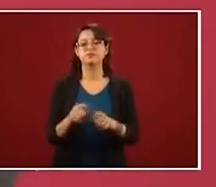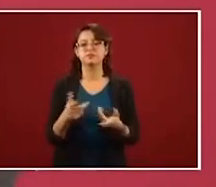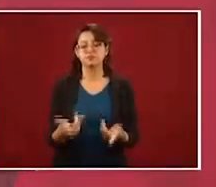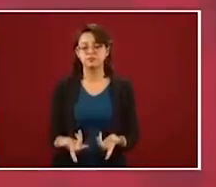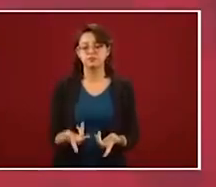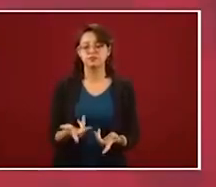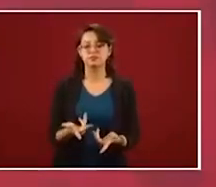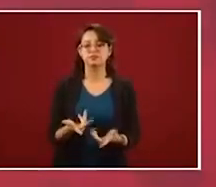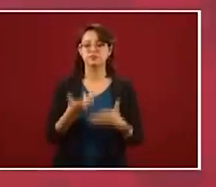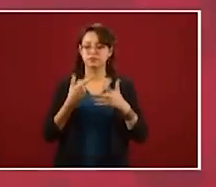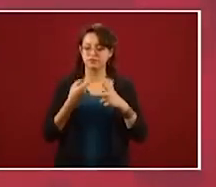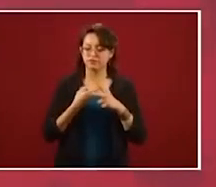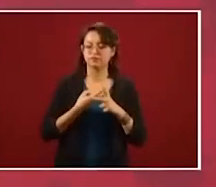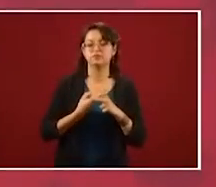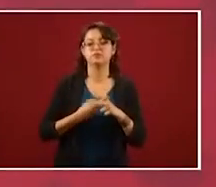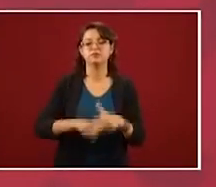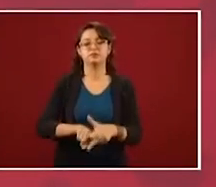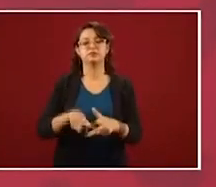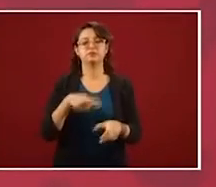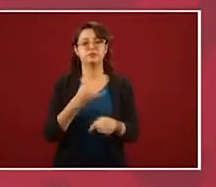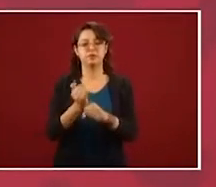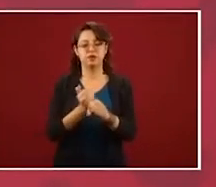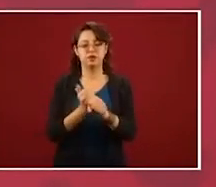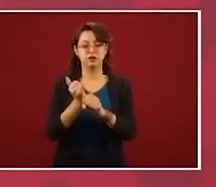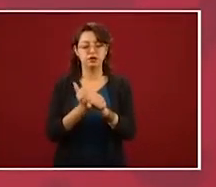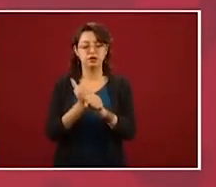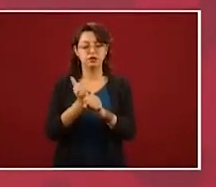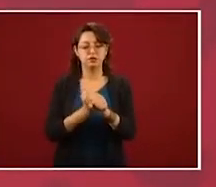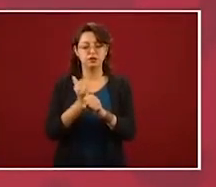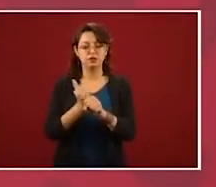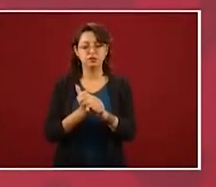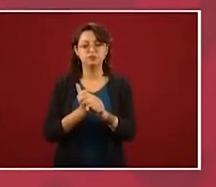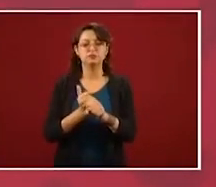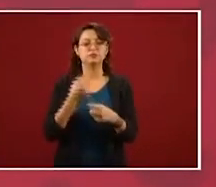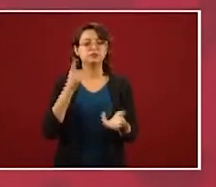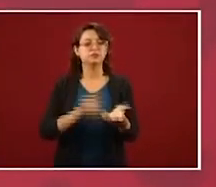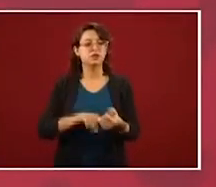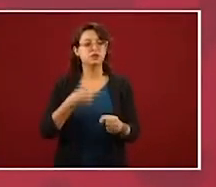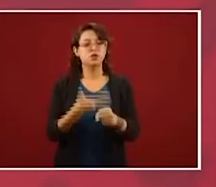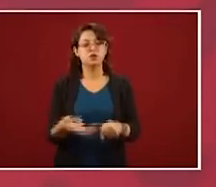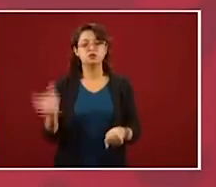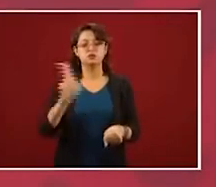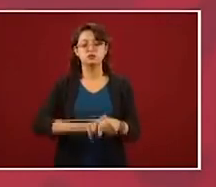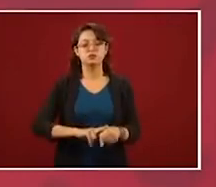investigaciones que se van a abrir en hospitales